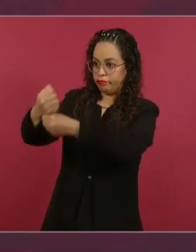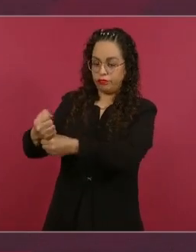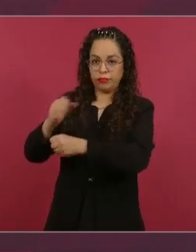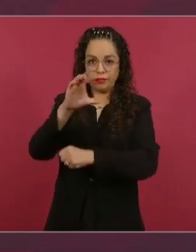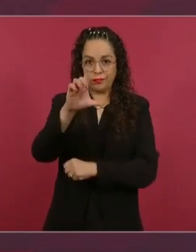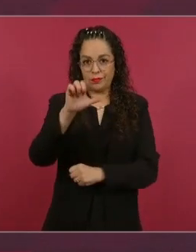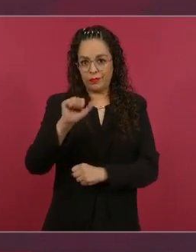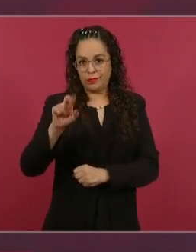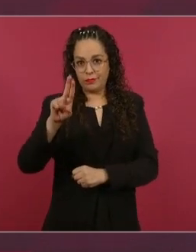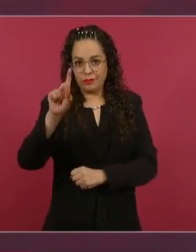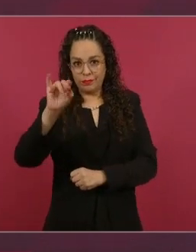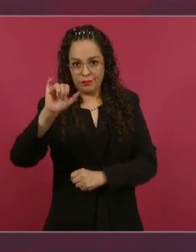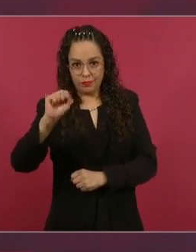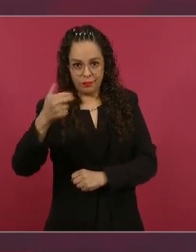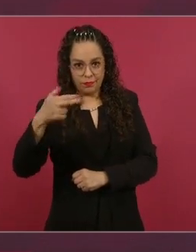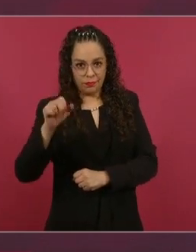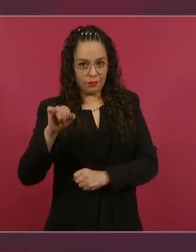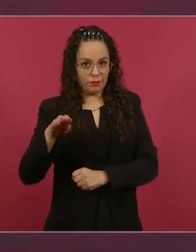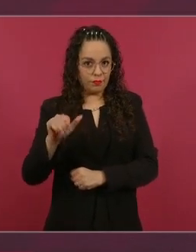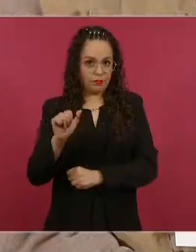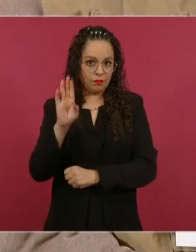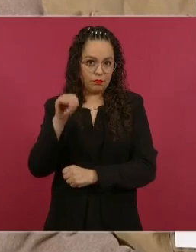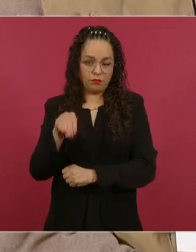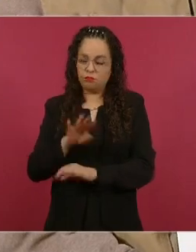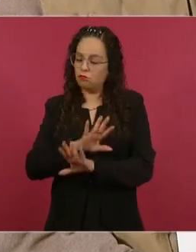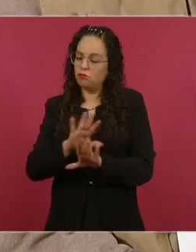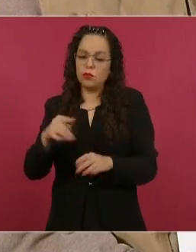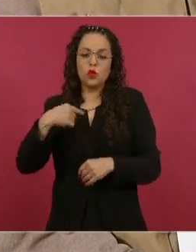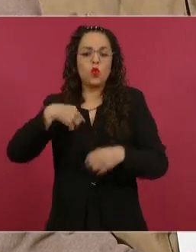tengo bastante trabajo.